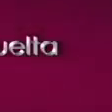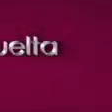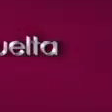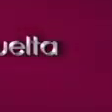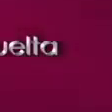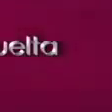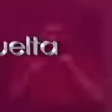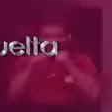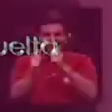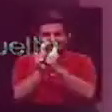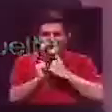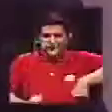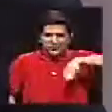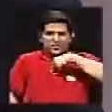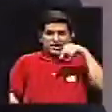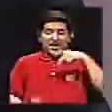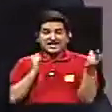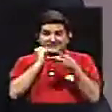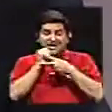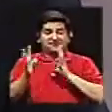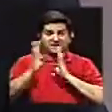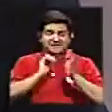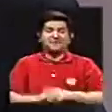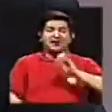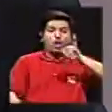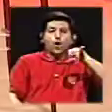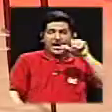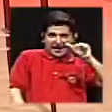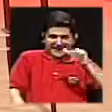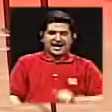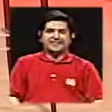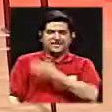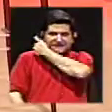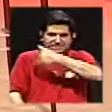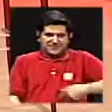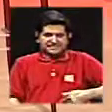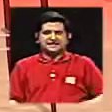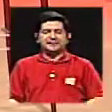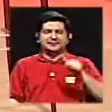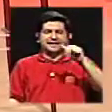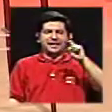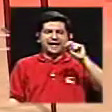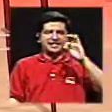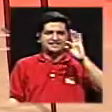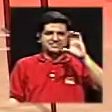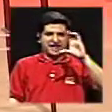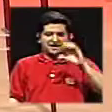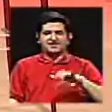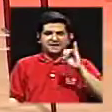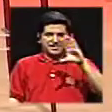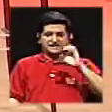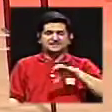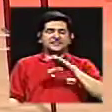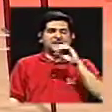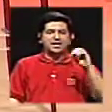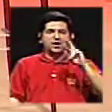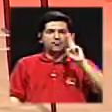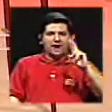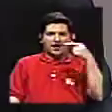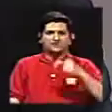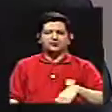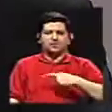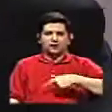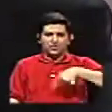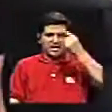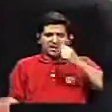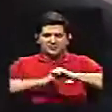Gracias por continuar con nosotros. Estamos en esta ocasión conversando con don Jorge Arguedas, presidente del sindicato ANTEC del ICE, y con don Rolando González, gerente de campaña